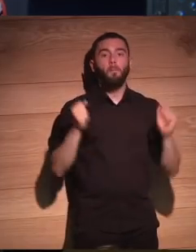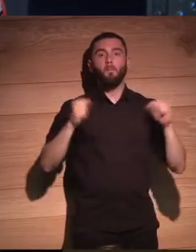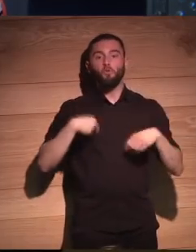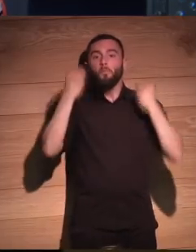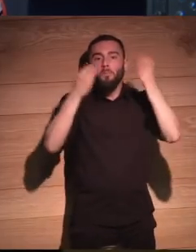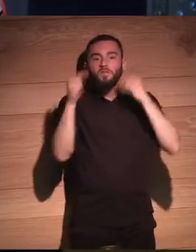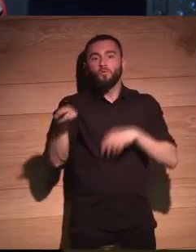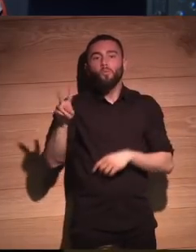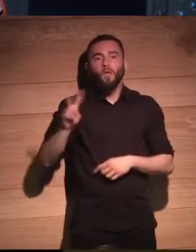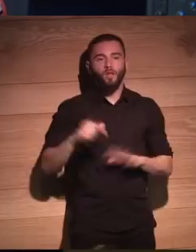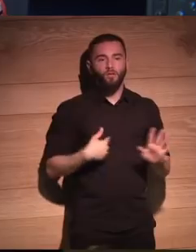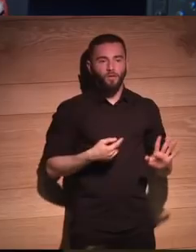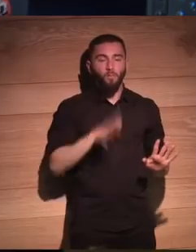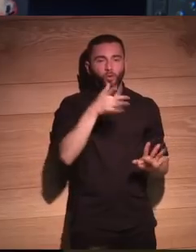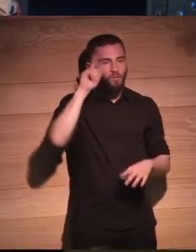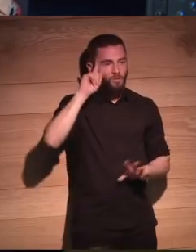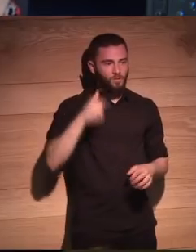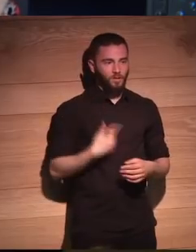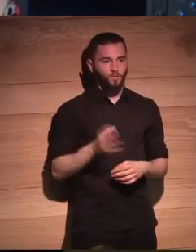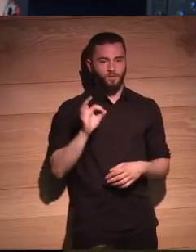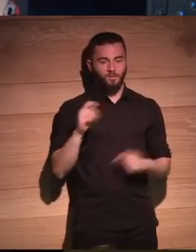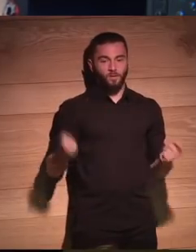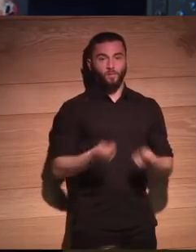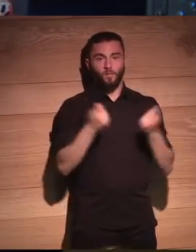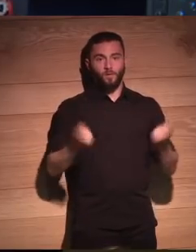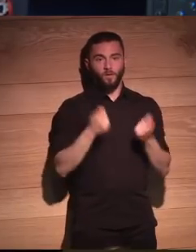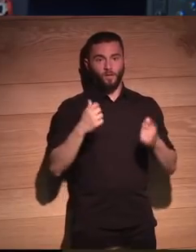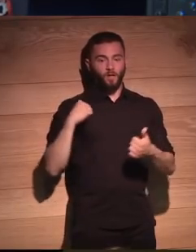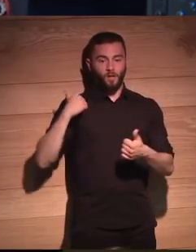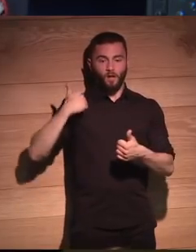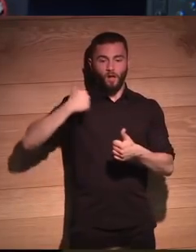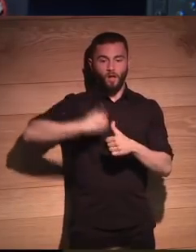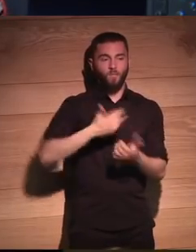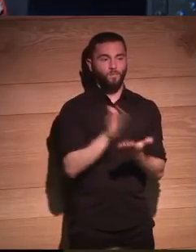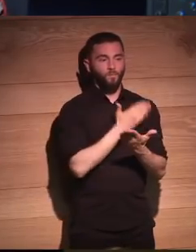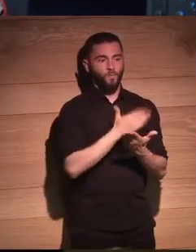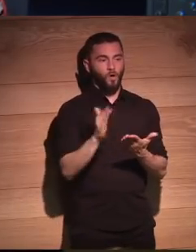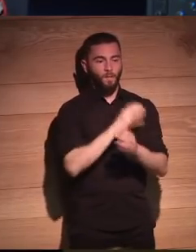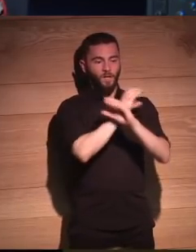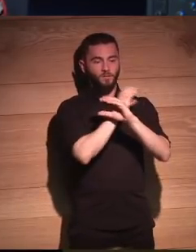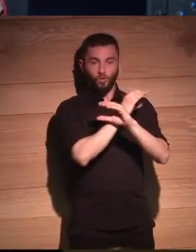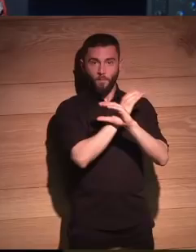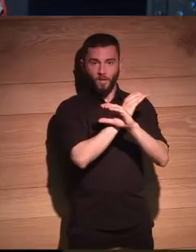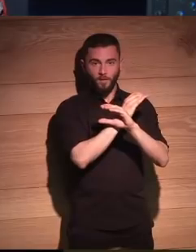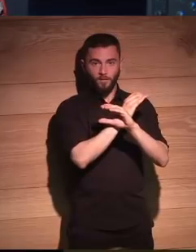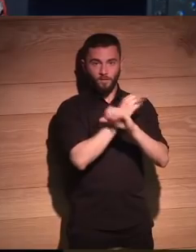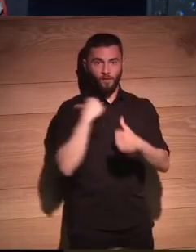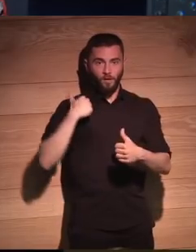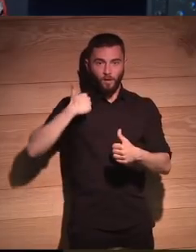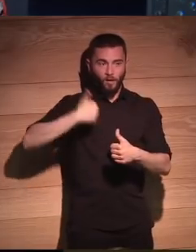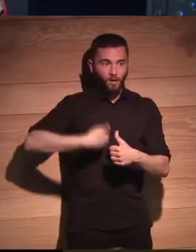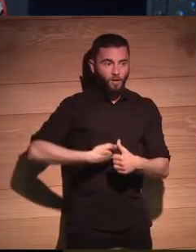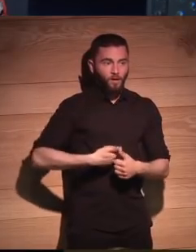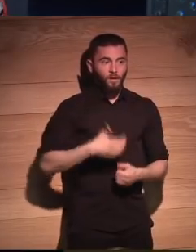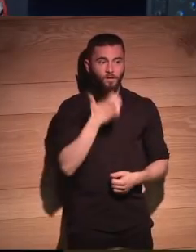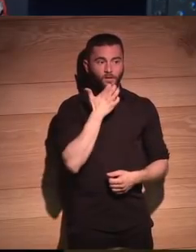Esto Pues la hace verdad poco. es que en la Fundación Guillén me publicaron toda mi recopilación de mis poemas dedicados a los cómics. Entre ellos hay un poema, por ejemplo, a